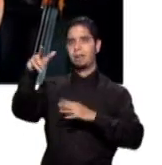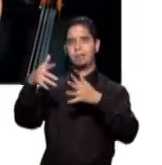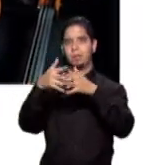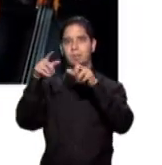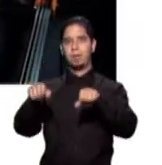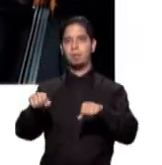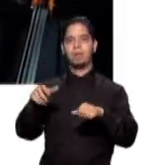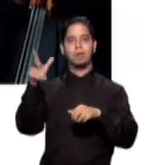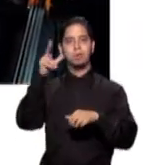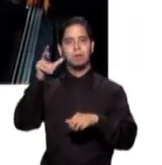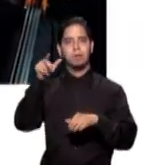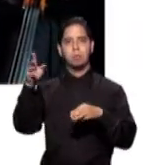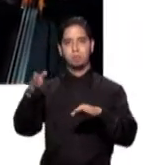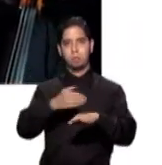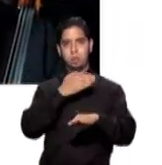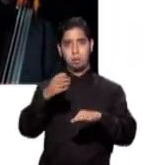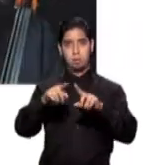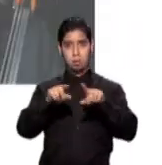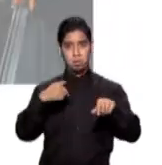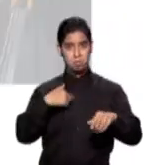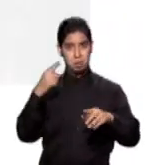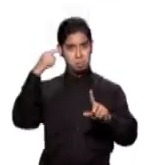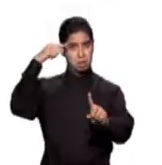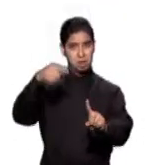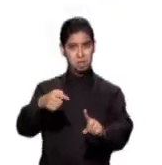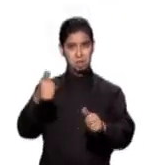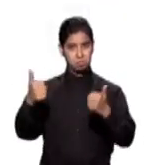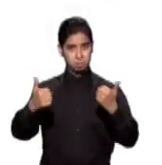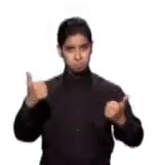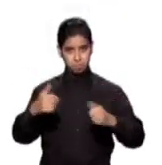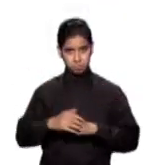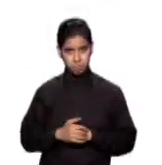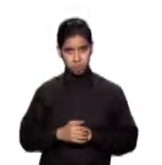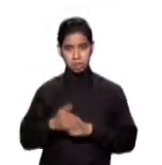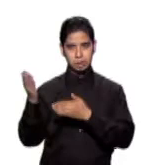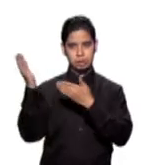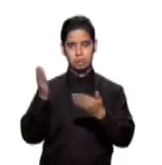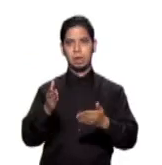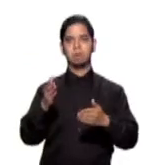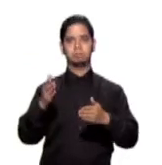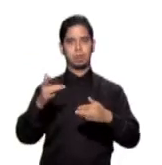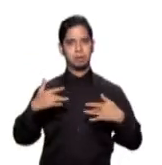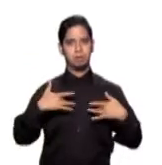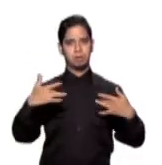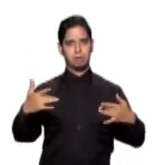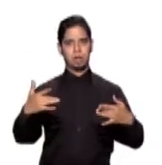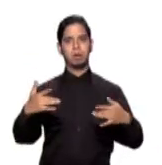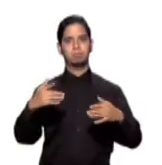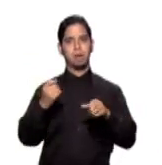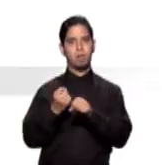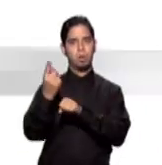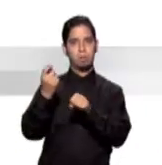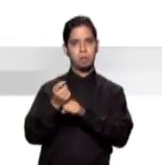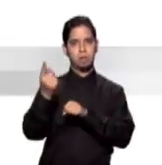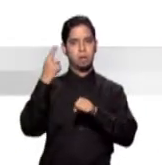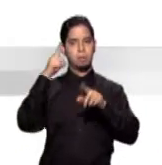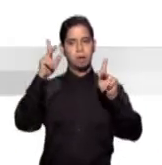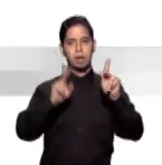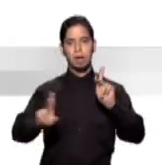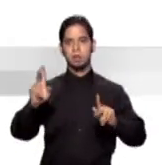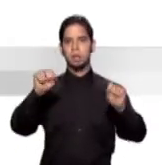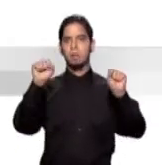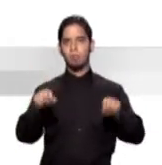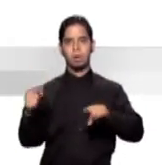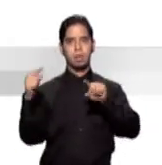a Puerto Rico una vez al año para fomentar más la educación. Los conciertos se llevarán a cabo en múltiples sedes.